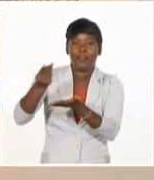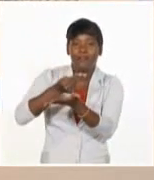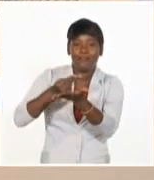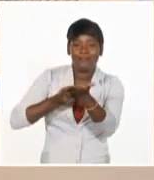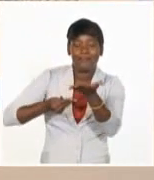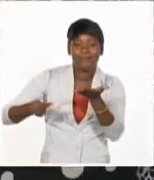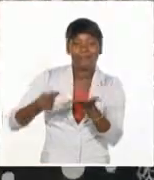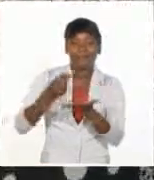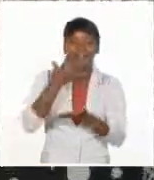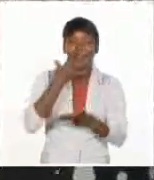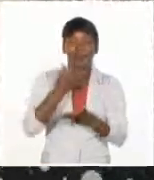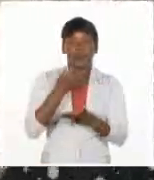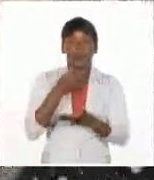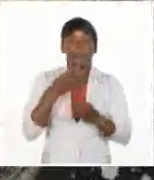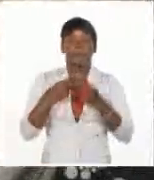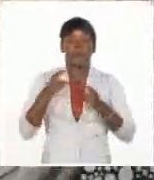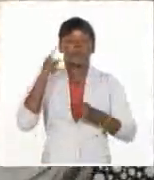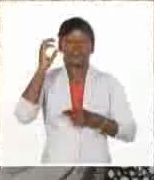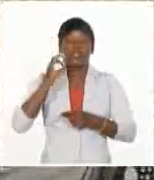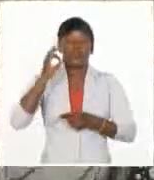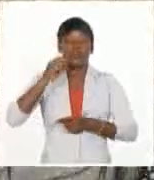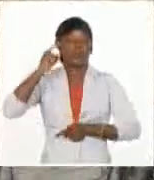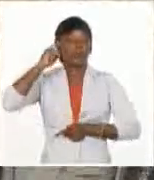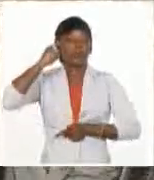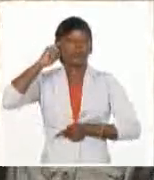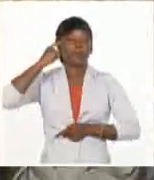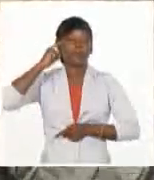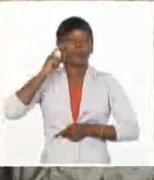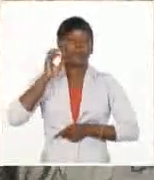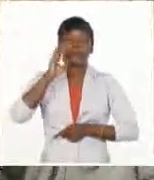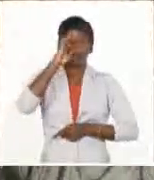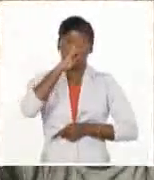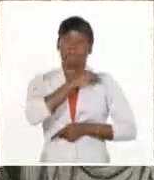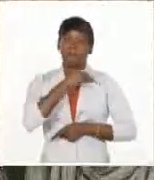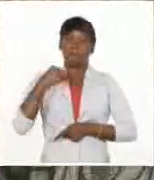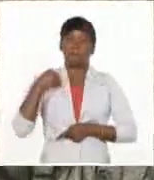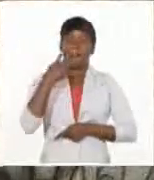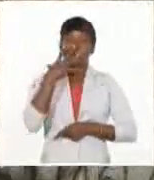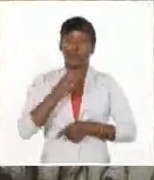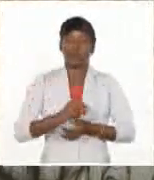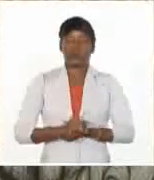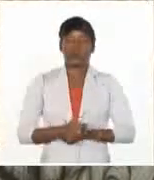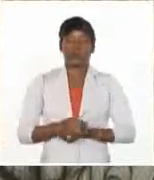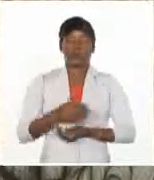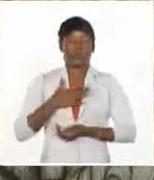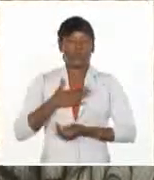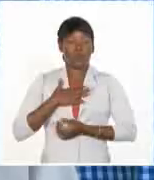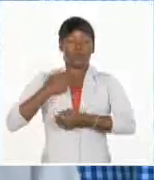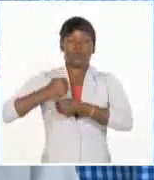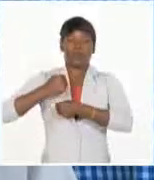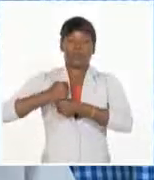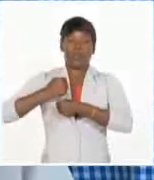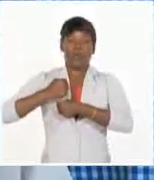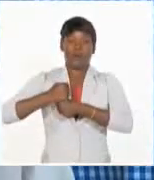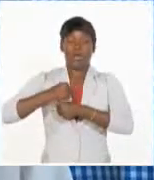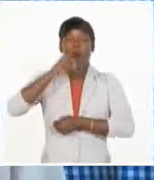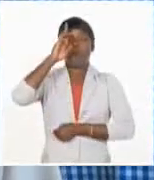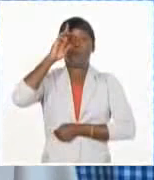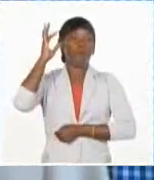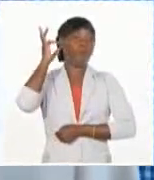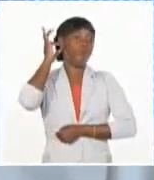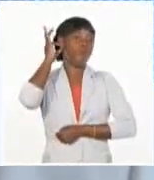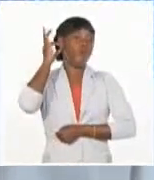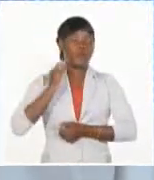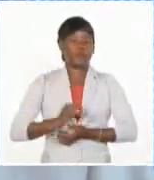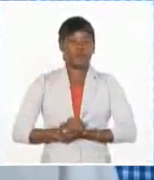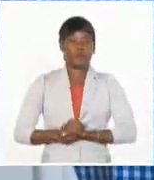cuerpo femenino que la medicina salva y cura. Como nosotros trabajamos mucho con mujeres y en nuestro hospital, que es el hospital de lucha